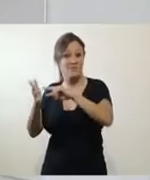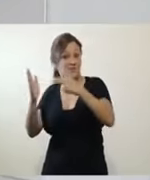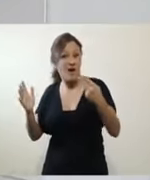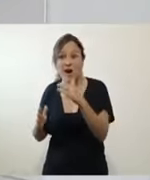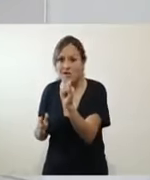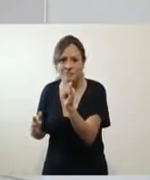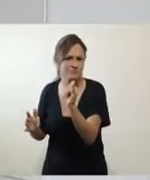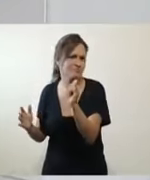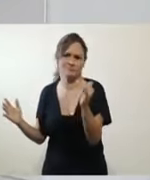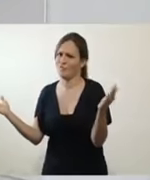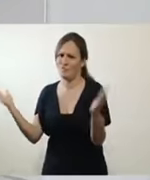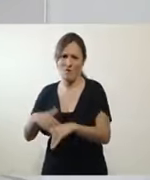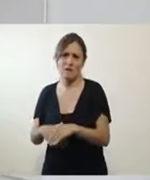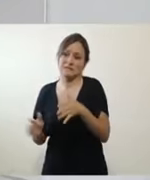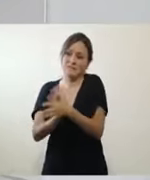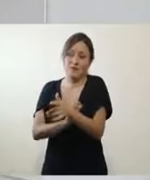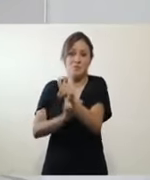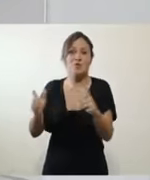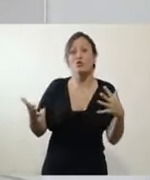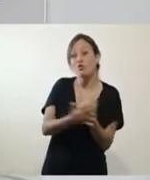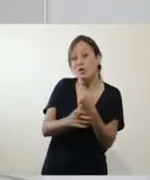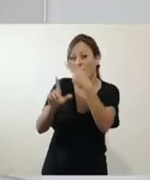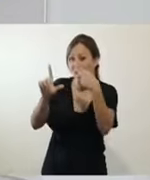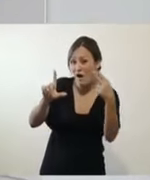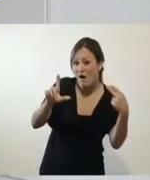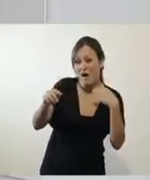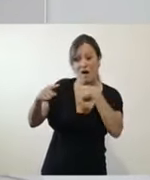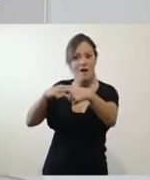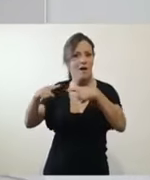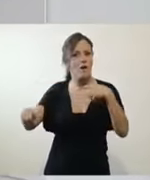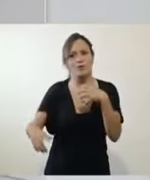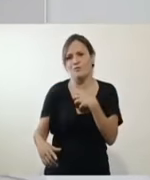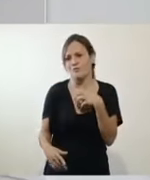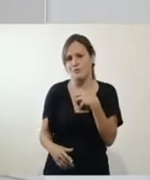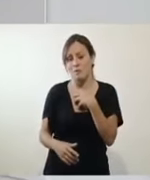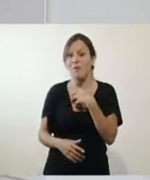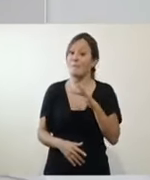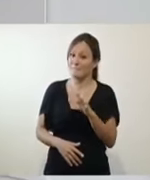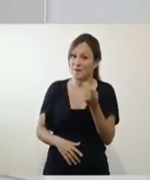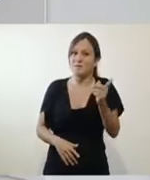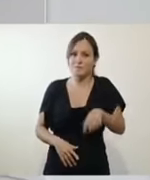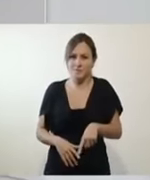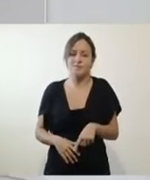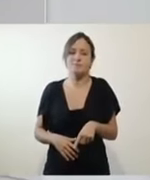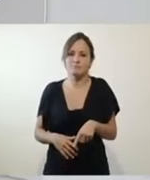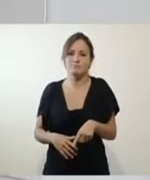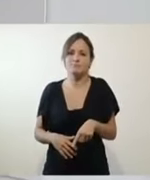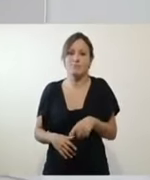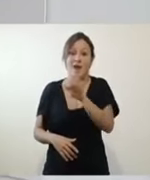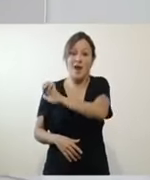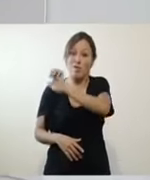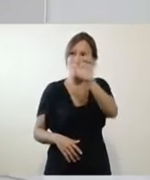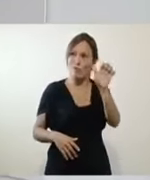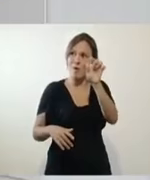dibujos o emoticonos. Y no nos olvidemos que después, en Europa,